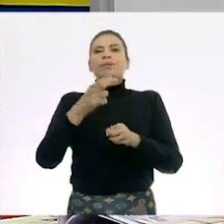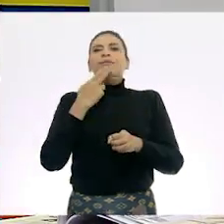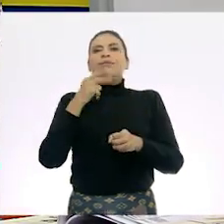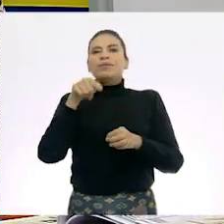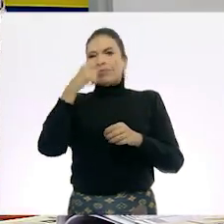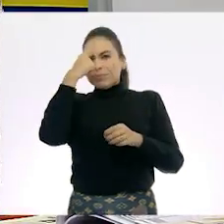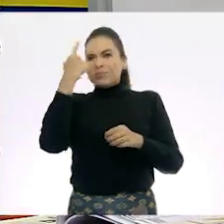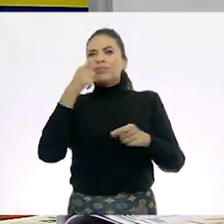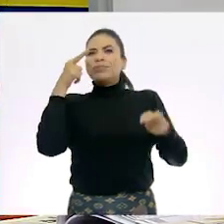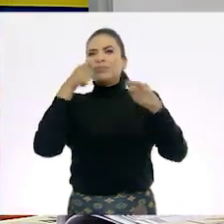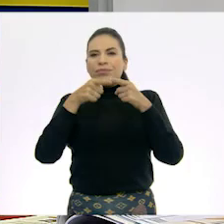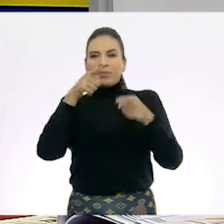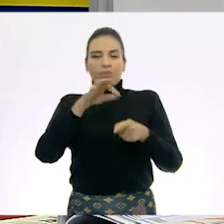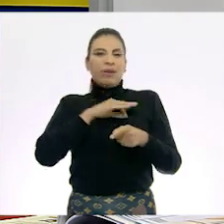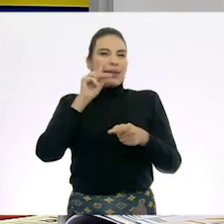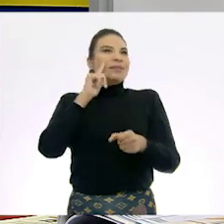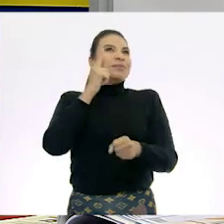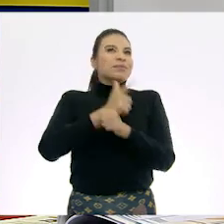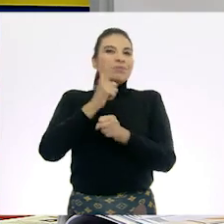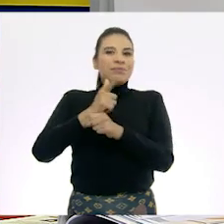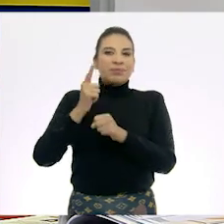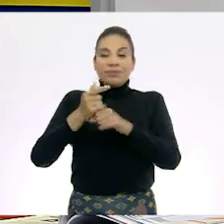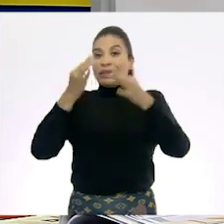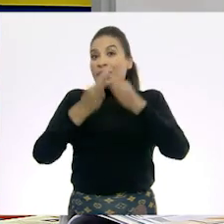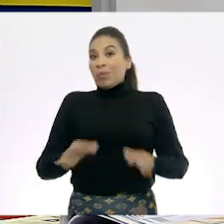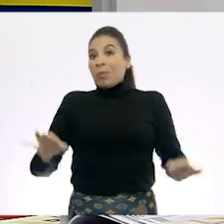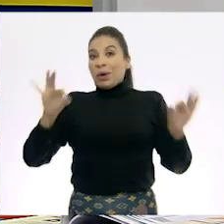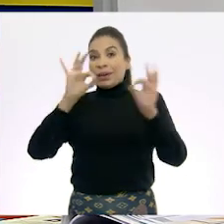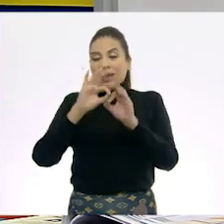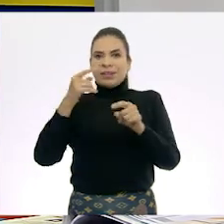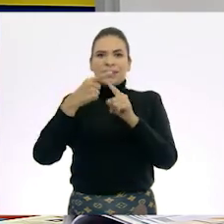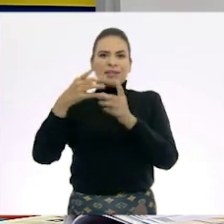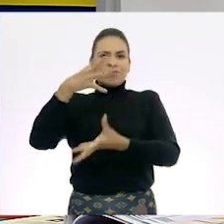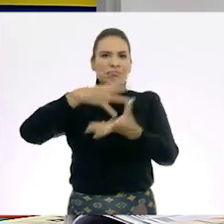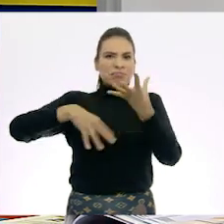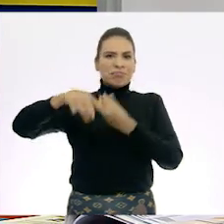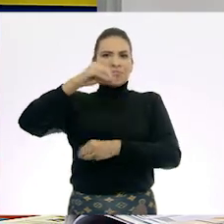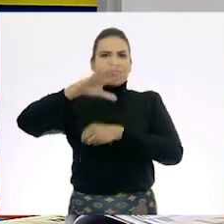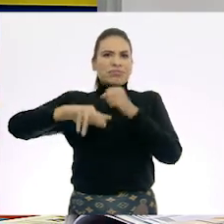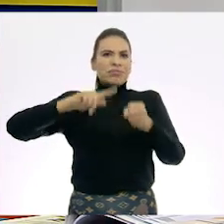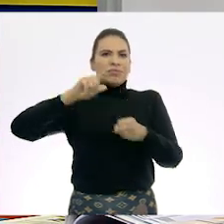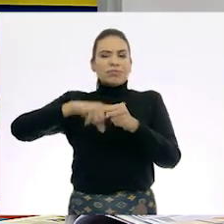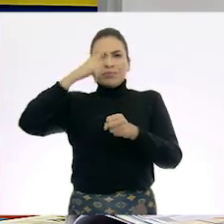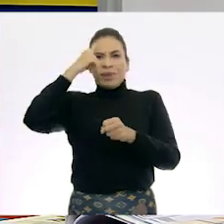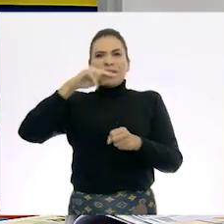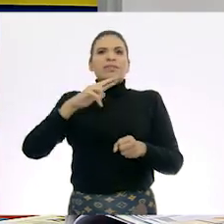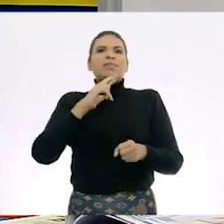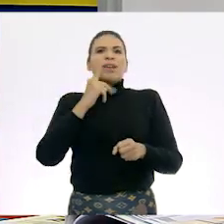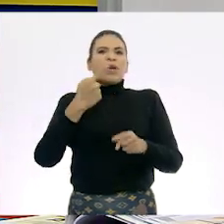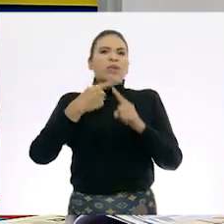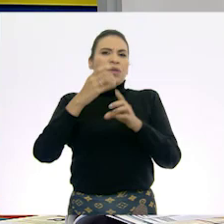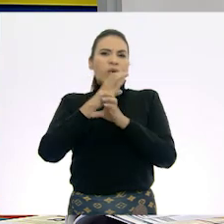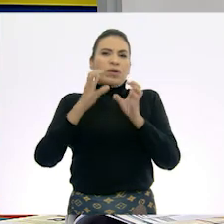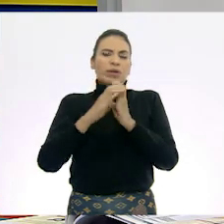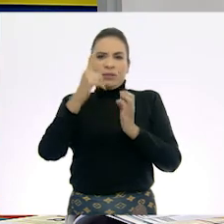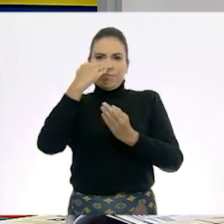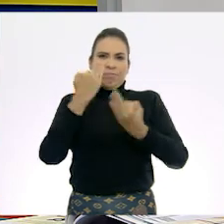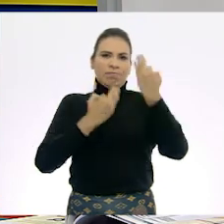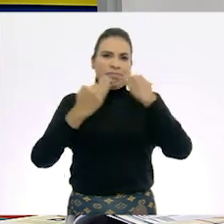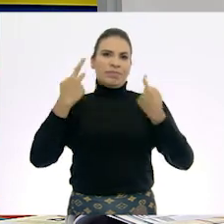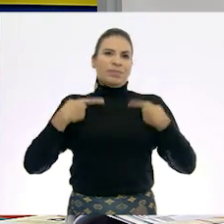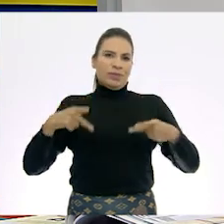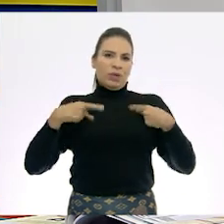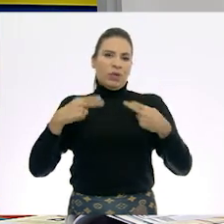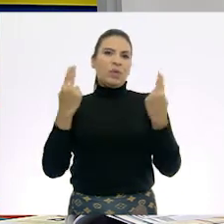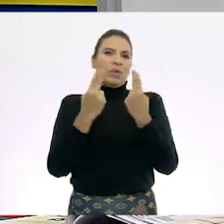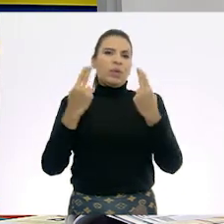esta sesión es que tú logres identificar la importancia de los recursos naturales para satisfacer necesidades de los humanos y también